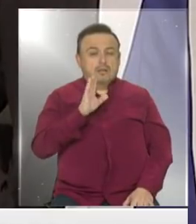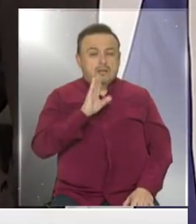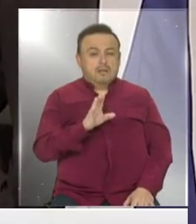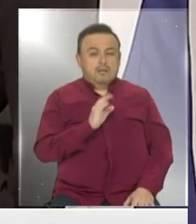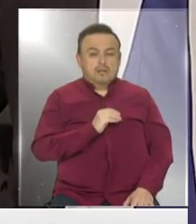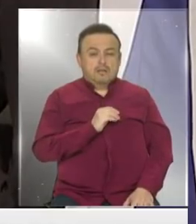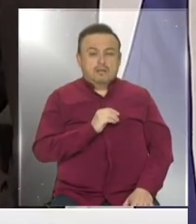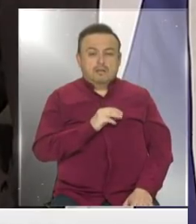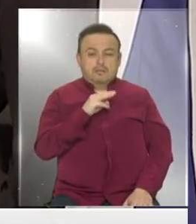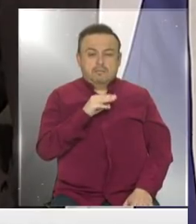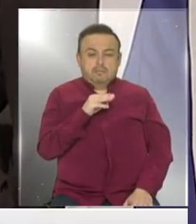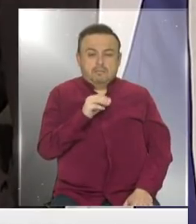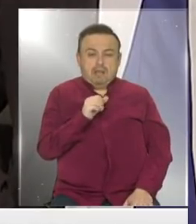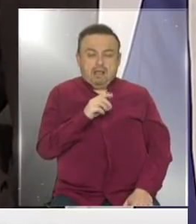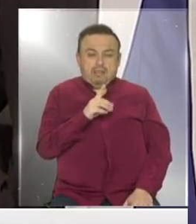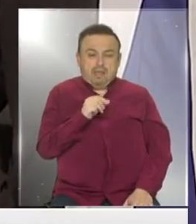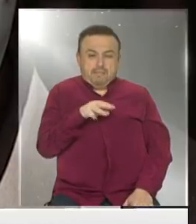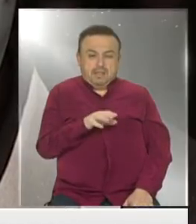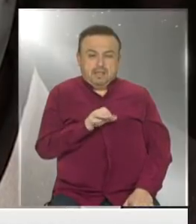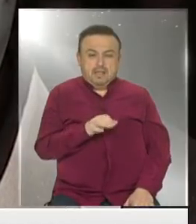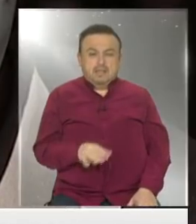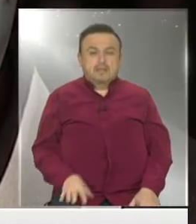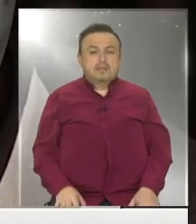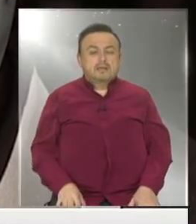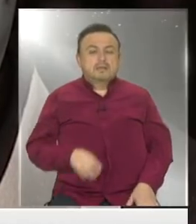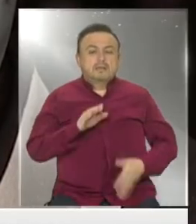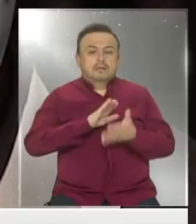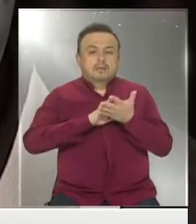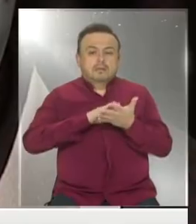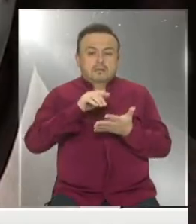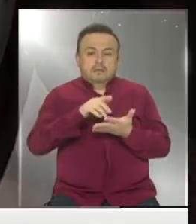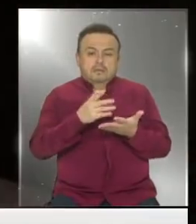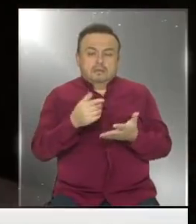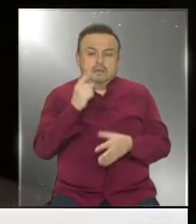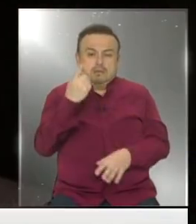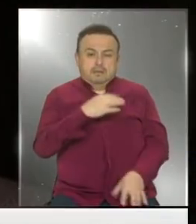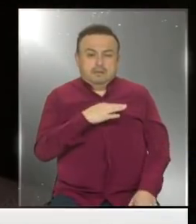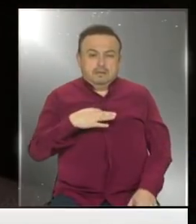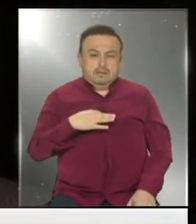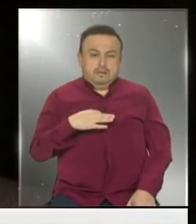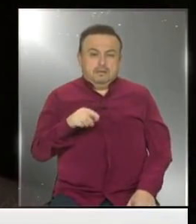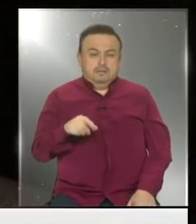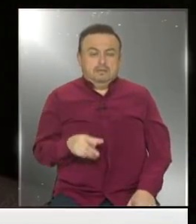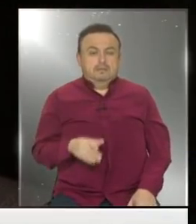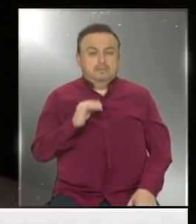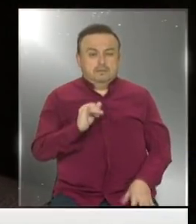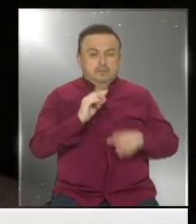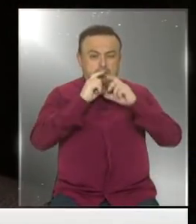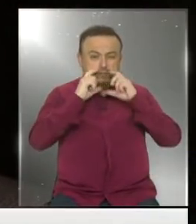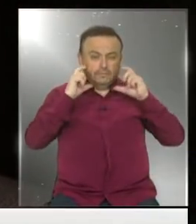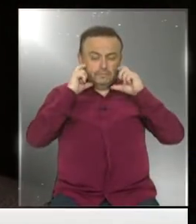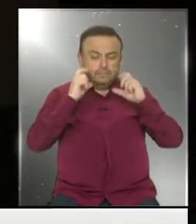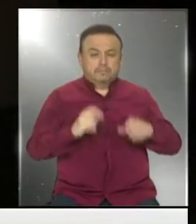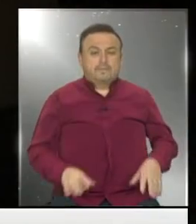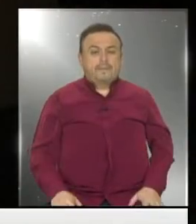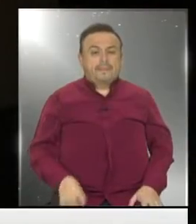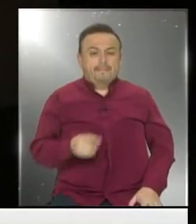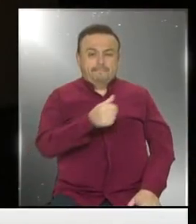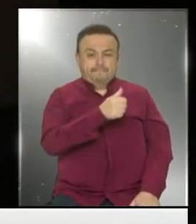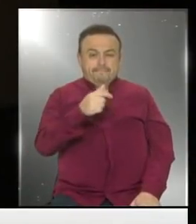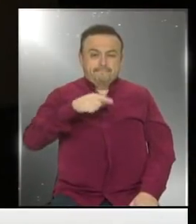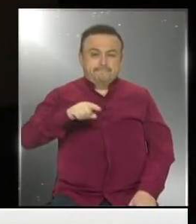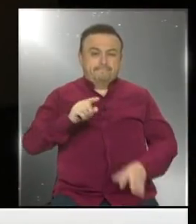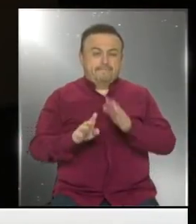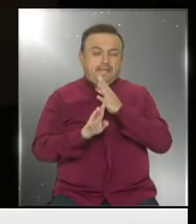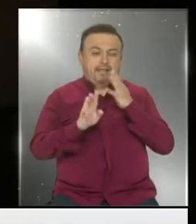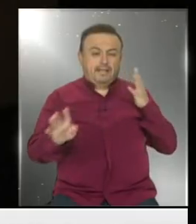Tussauds, lideradas por el ejemplo. Ahí vemos el primer ministro Boris Johnson, claro, usando mascarilla. Y ellos formaron una